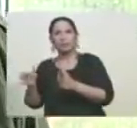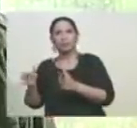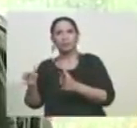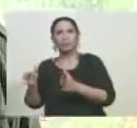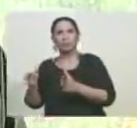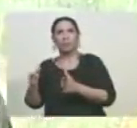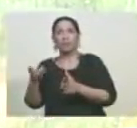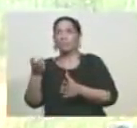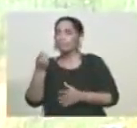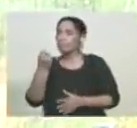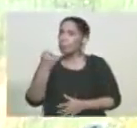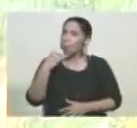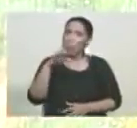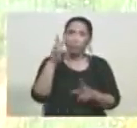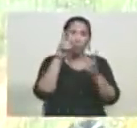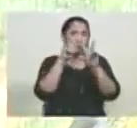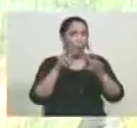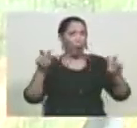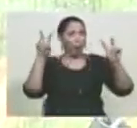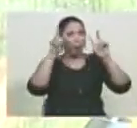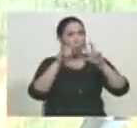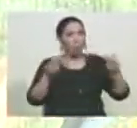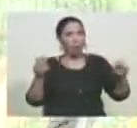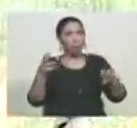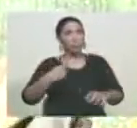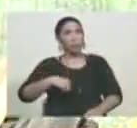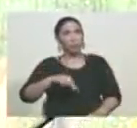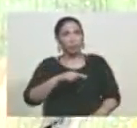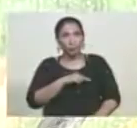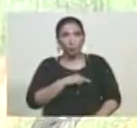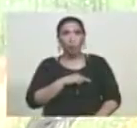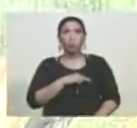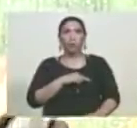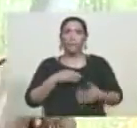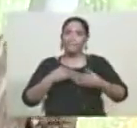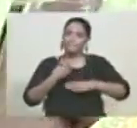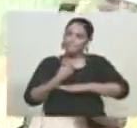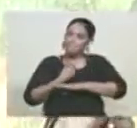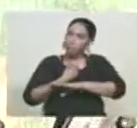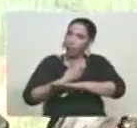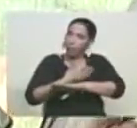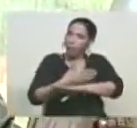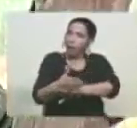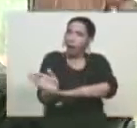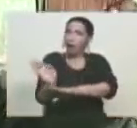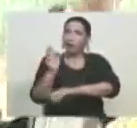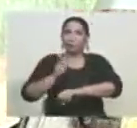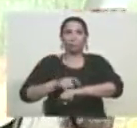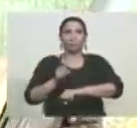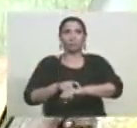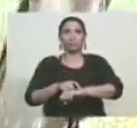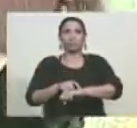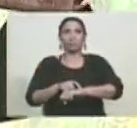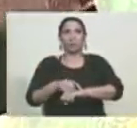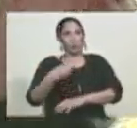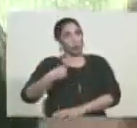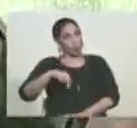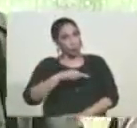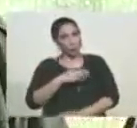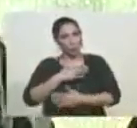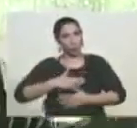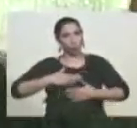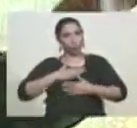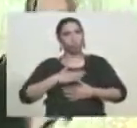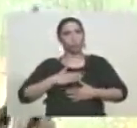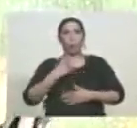cosas, muchas cosas que hay que revisar. Y nosotros nos extenderíamos el tiempo, duraríamos. Para nosotros fuera un inmenso placer estar con